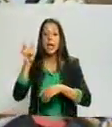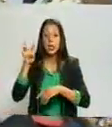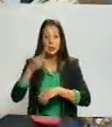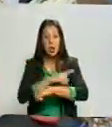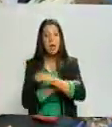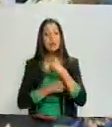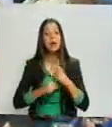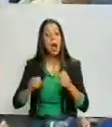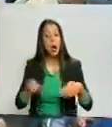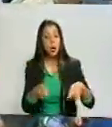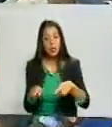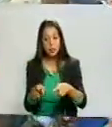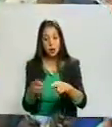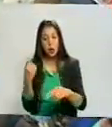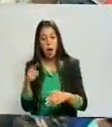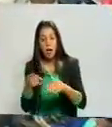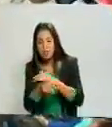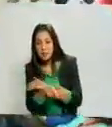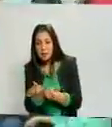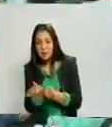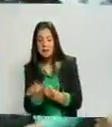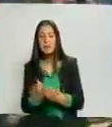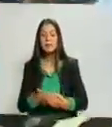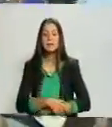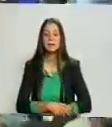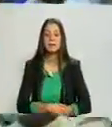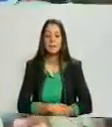minero del Orinoco.